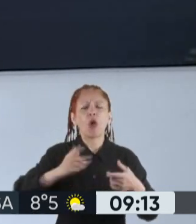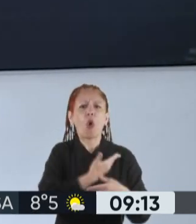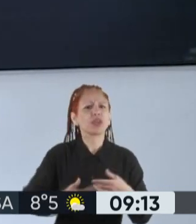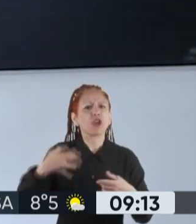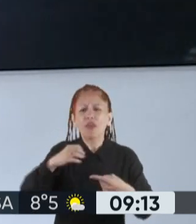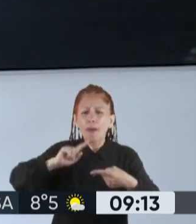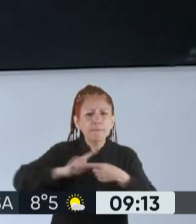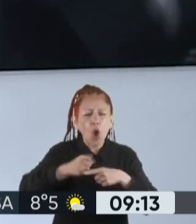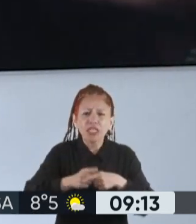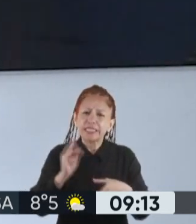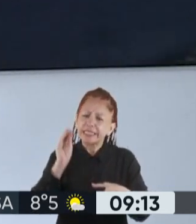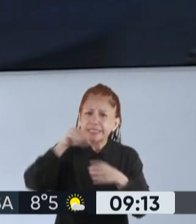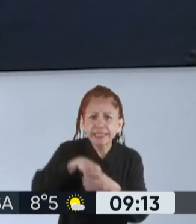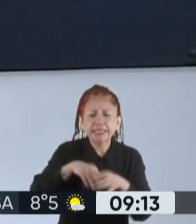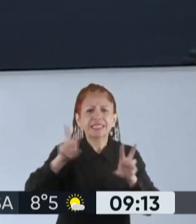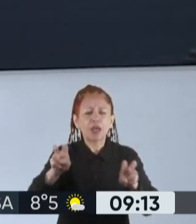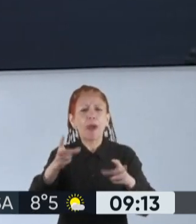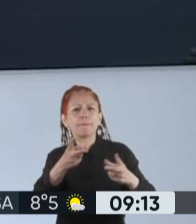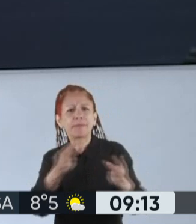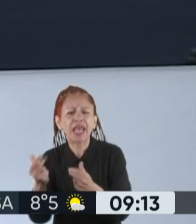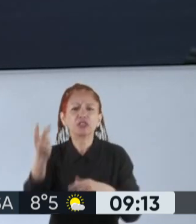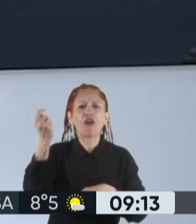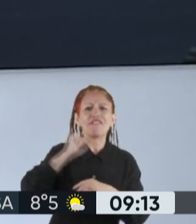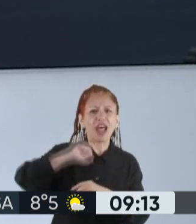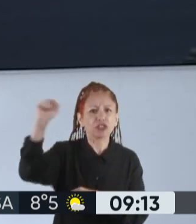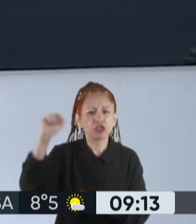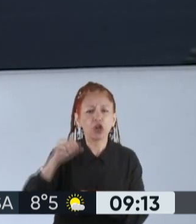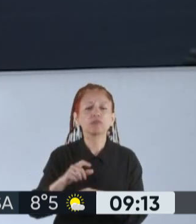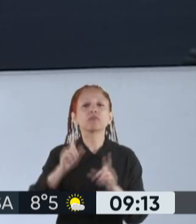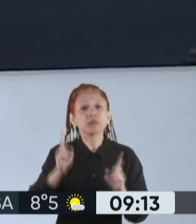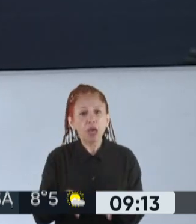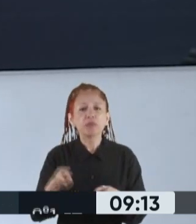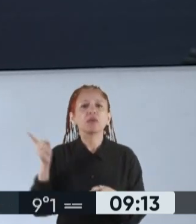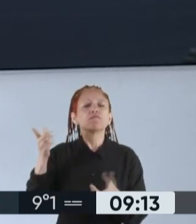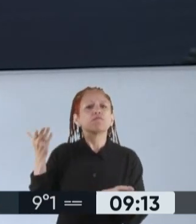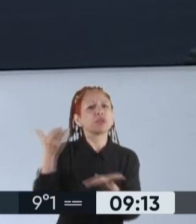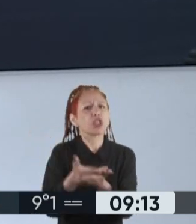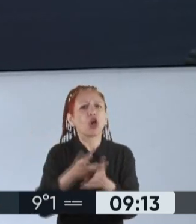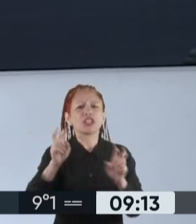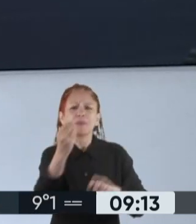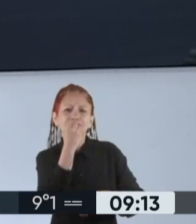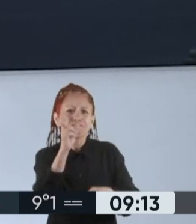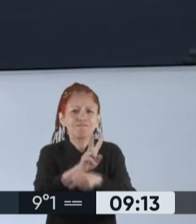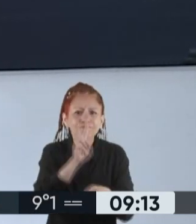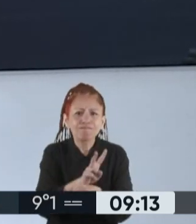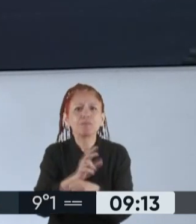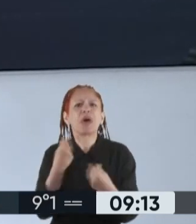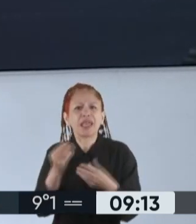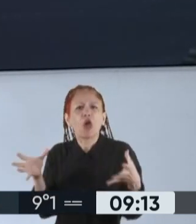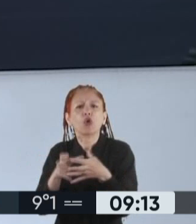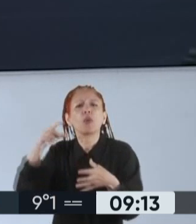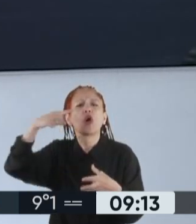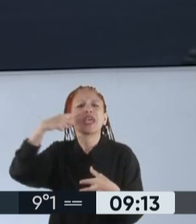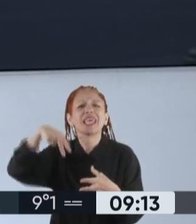efectiva en lo que tiene que ver con los precios, con la inflación, y también que se refuerce la seguridad alimentaria en materia de indigencia.